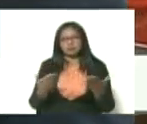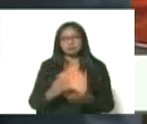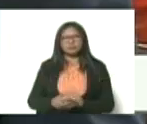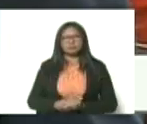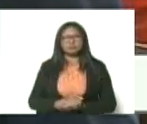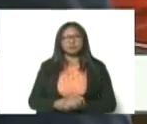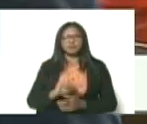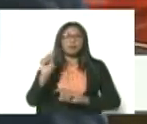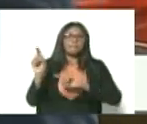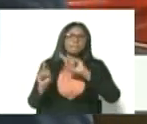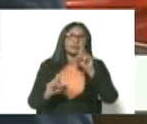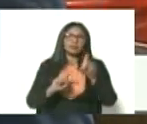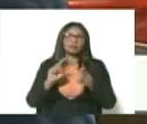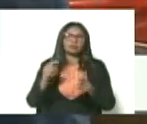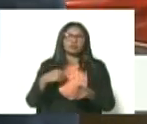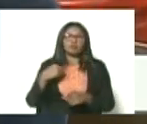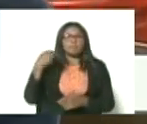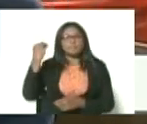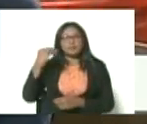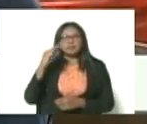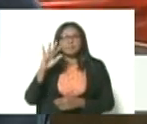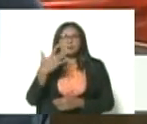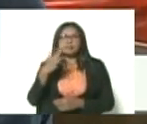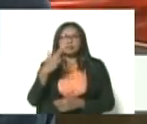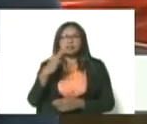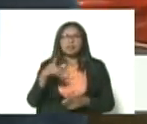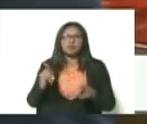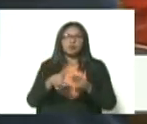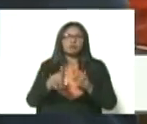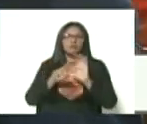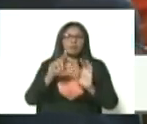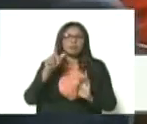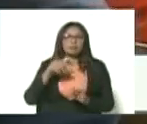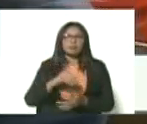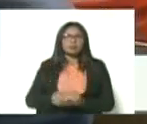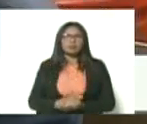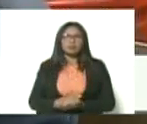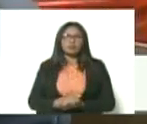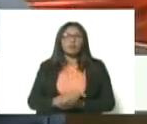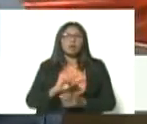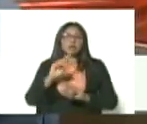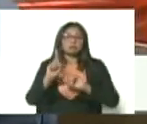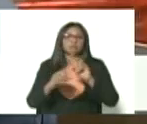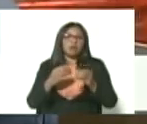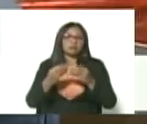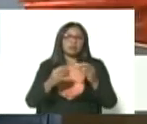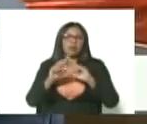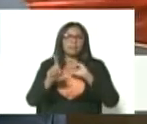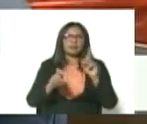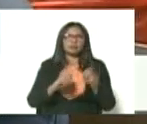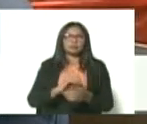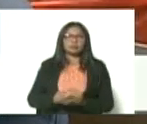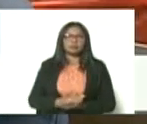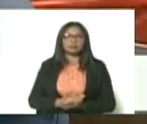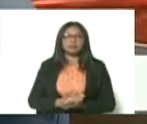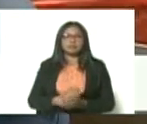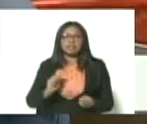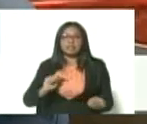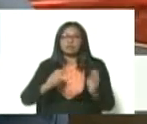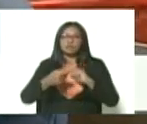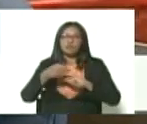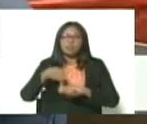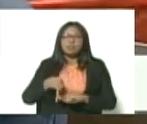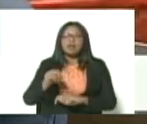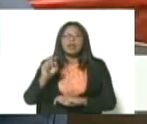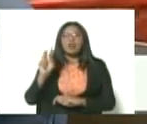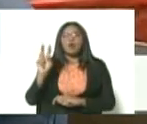Tengo una pregunta que creo que es parecida a una previa, pero voy a hacerlo porque creo que es importante. La transición en los Estados